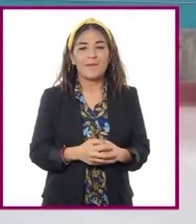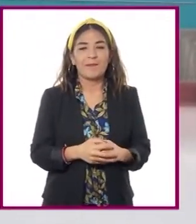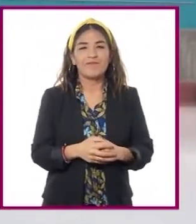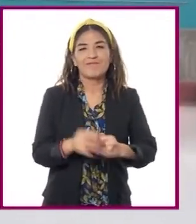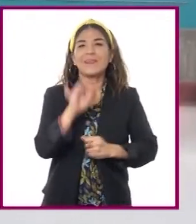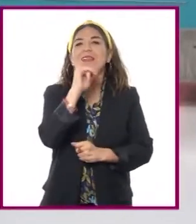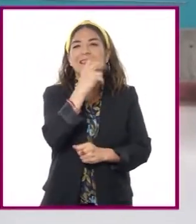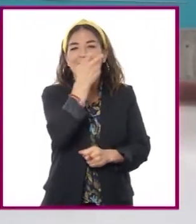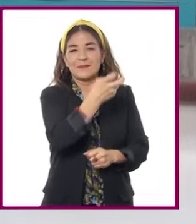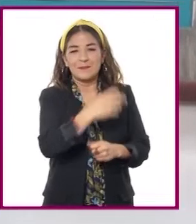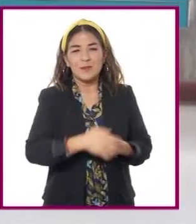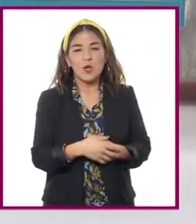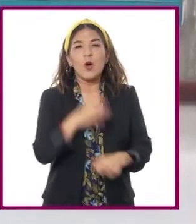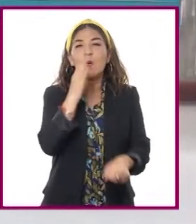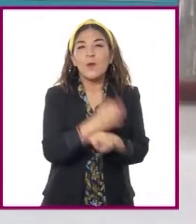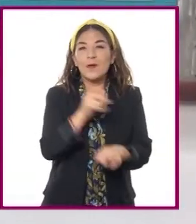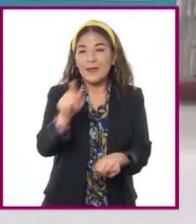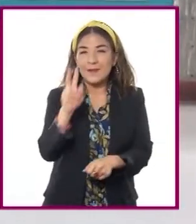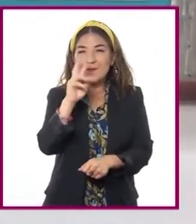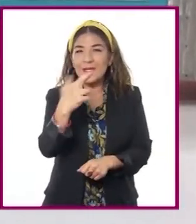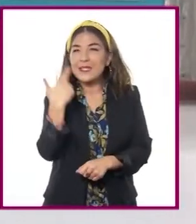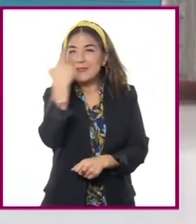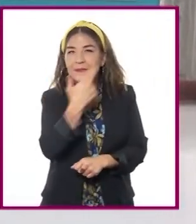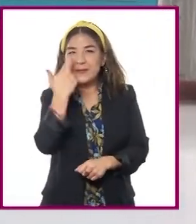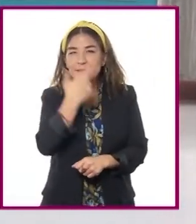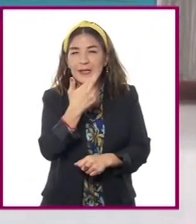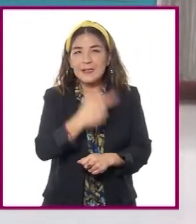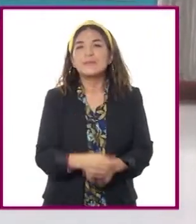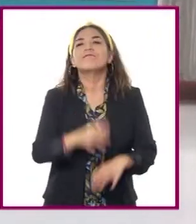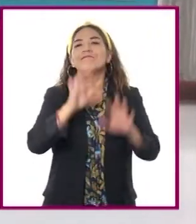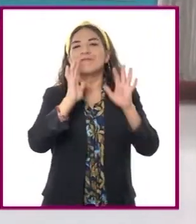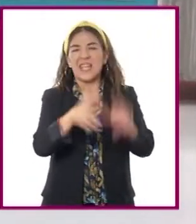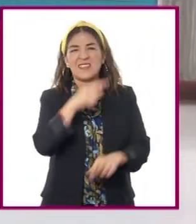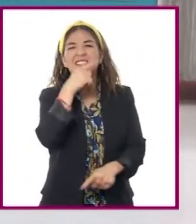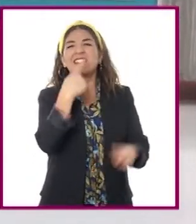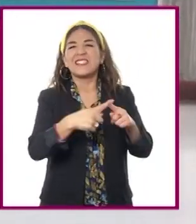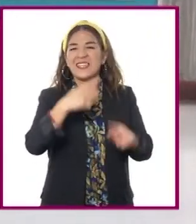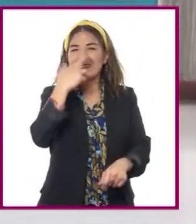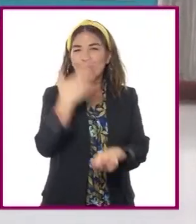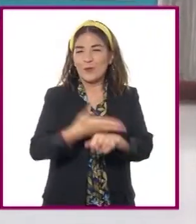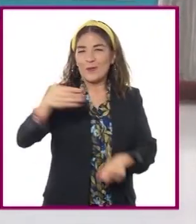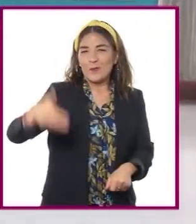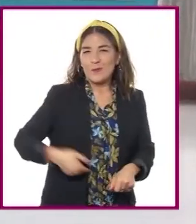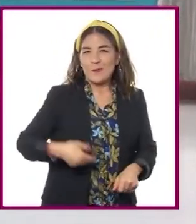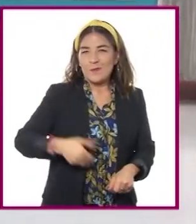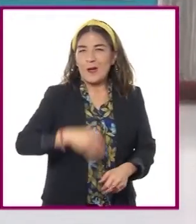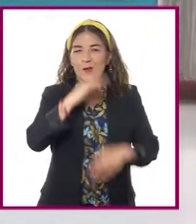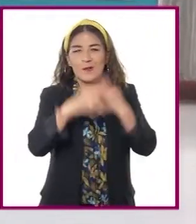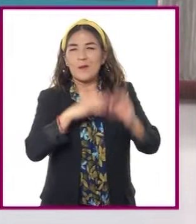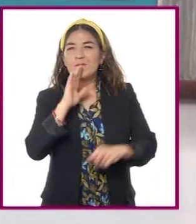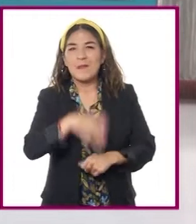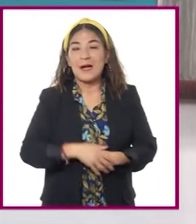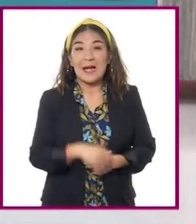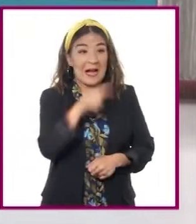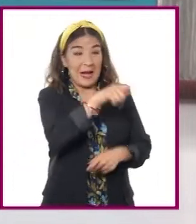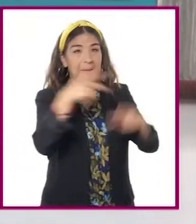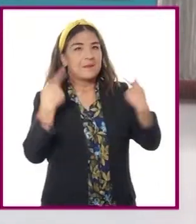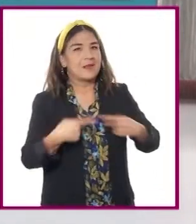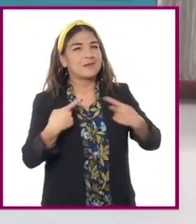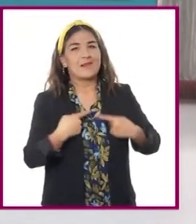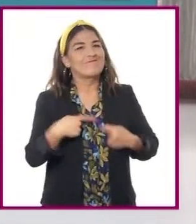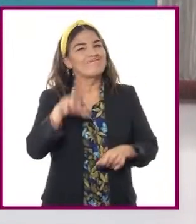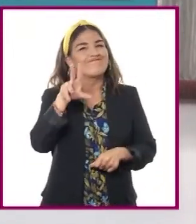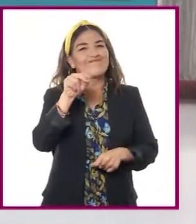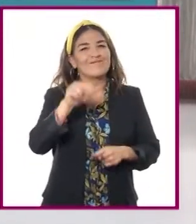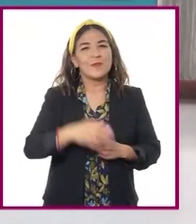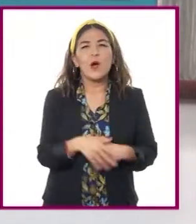Así es, revisando la bibliografía, hemos dado con el villano de esta historia. Y no se trata de ninguna persona, sino de